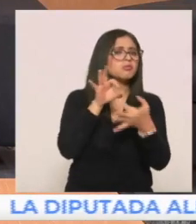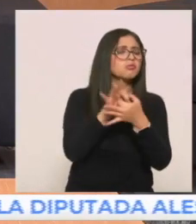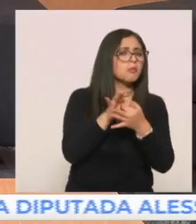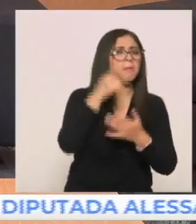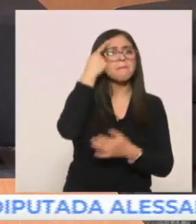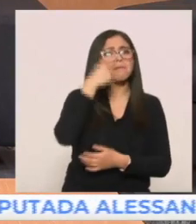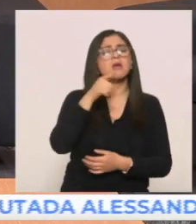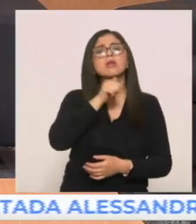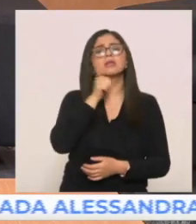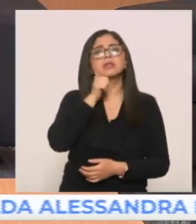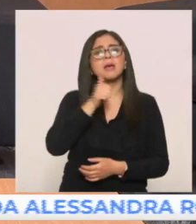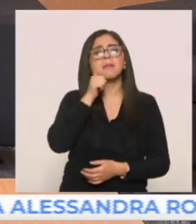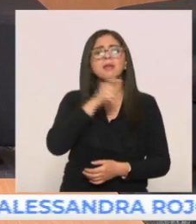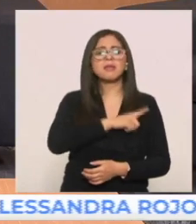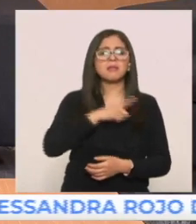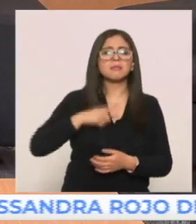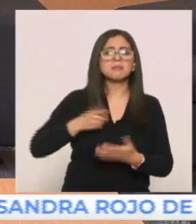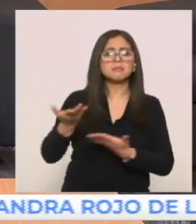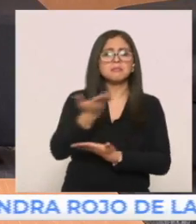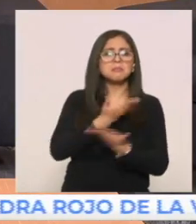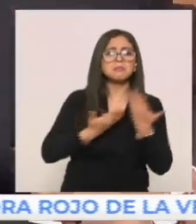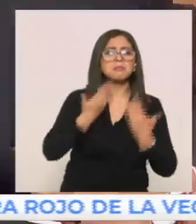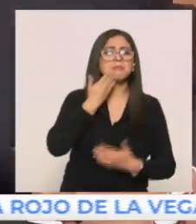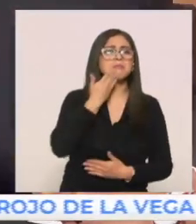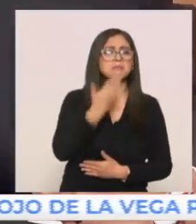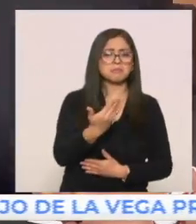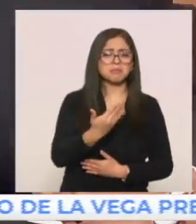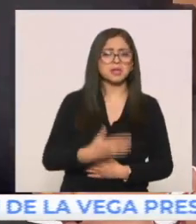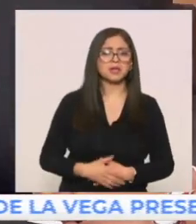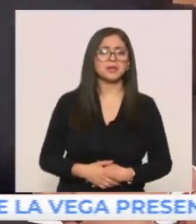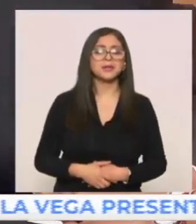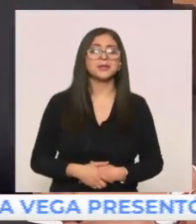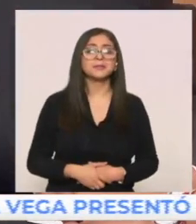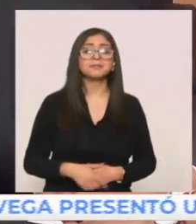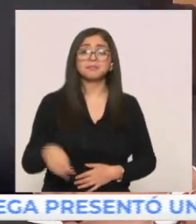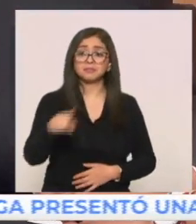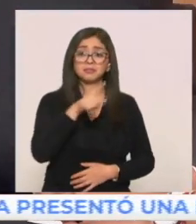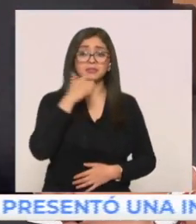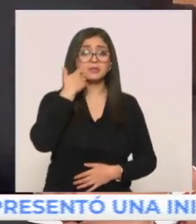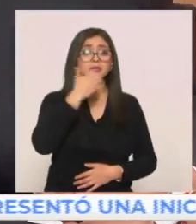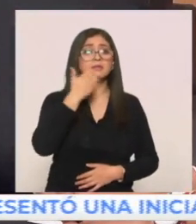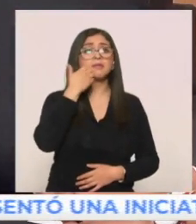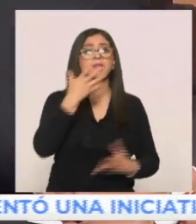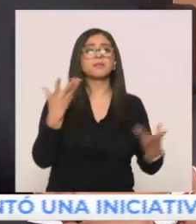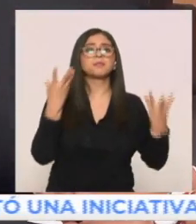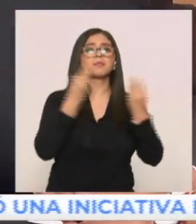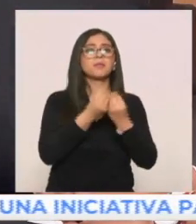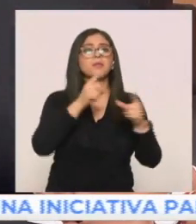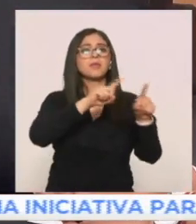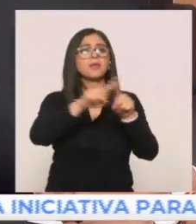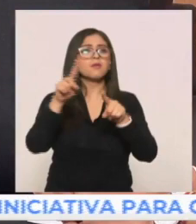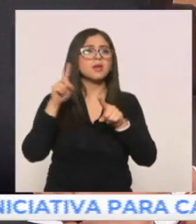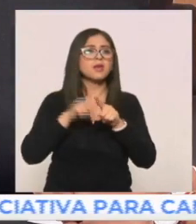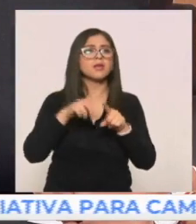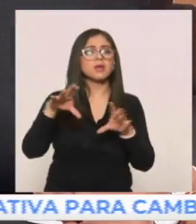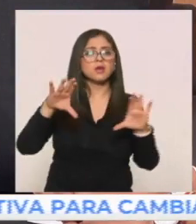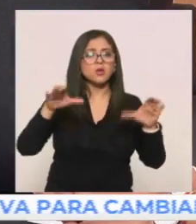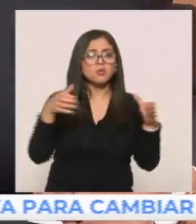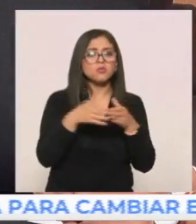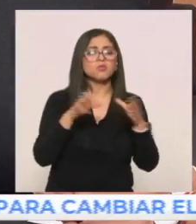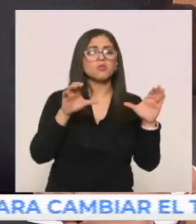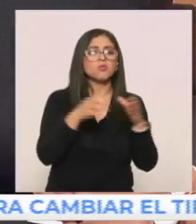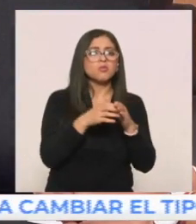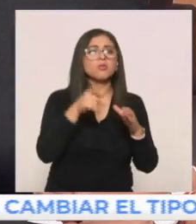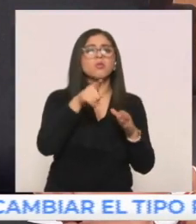bien de todos, un bien social? Pues la idea es que se puede compartir siempre cualquier ámbito de una manera,